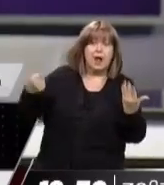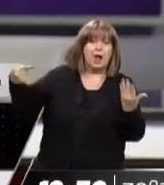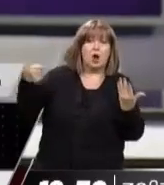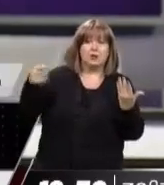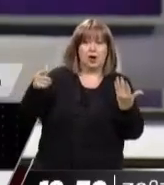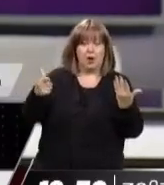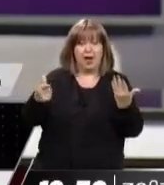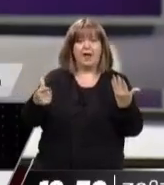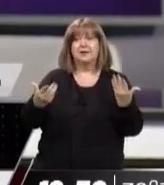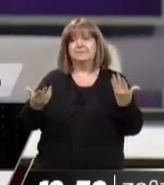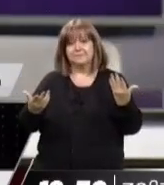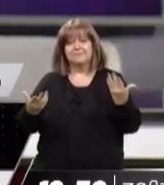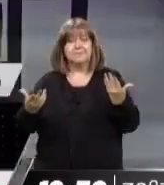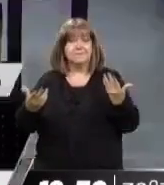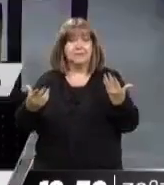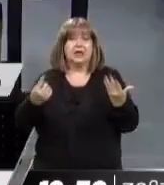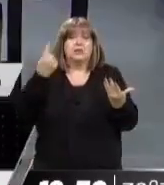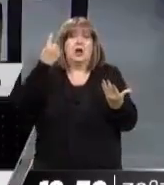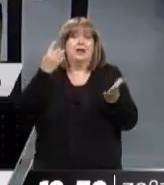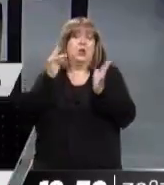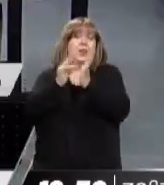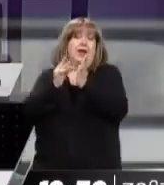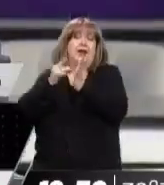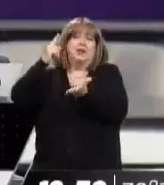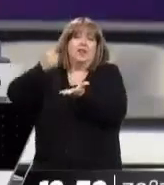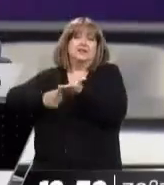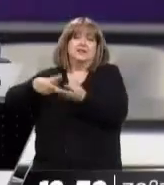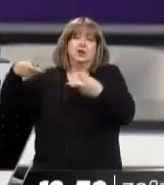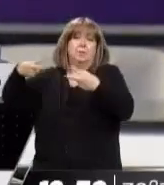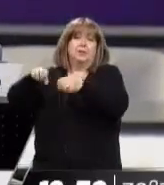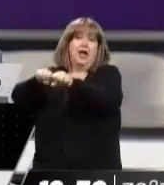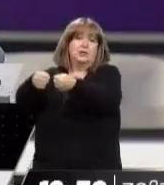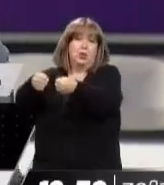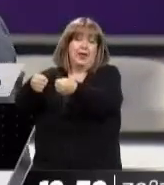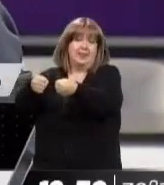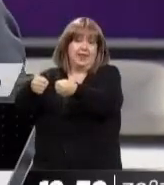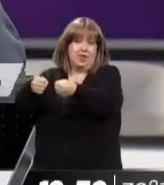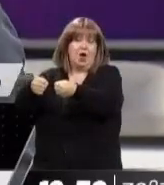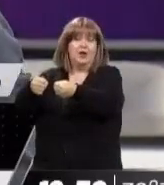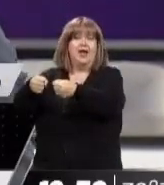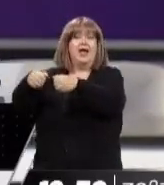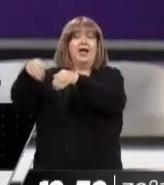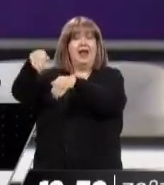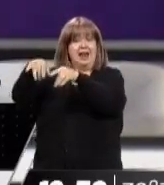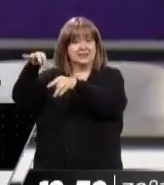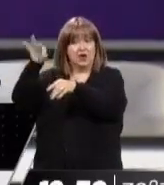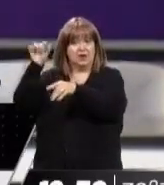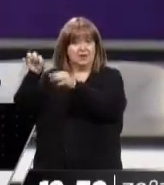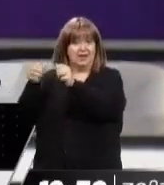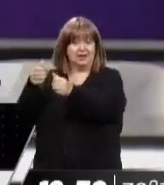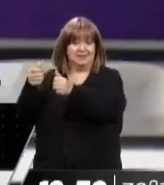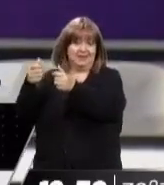pública. Claro, entonces, si bien en ese momento no era vinculante, pero ya hacía una tendencia, ¿no? Claro, a lo que podía llegar a ver. Es una tendencia que, sí, que va marcando que,